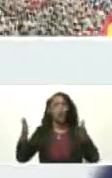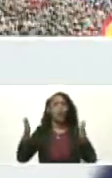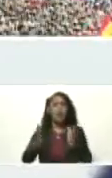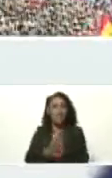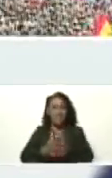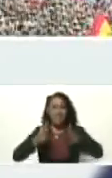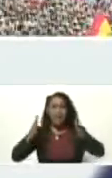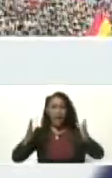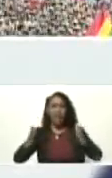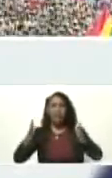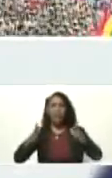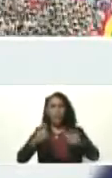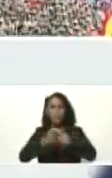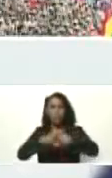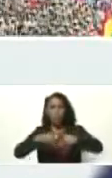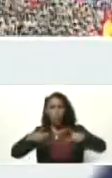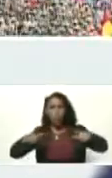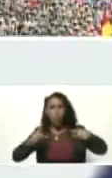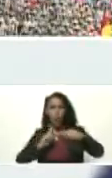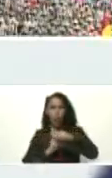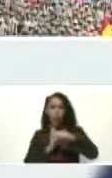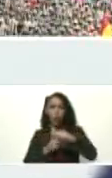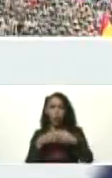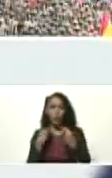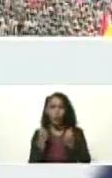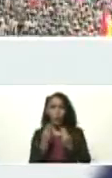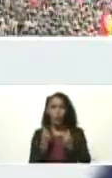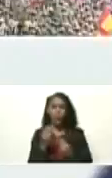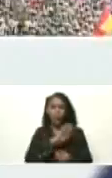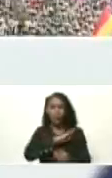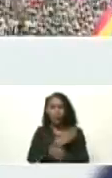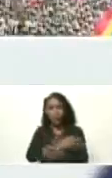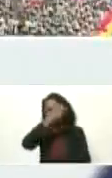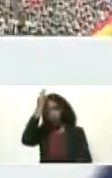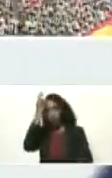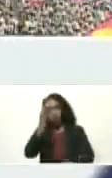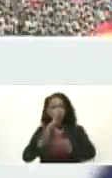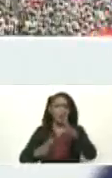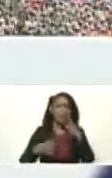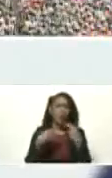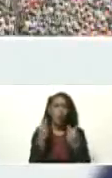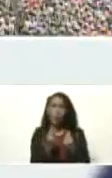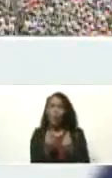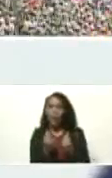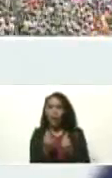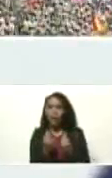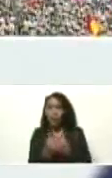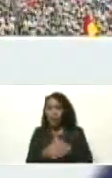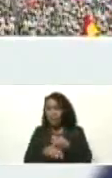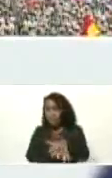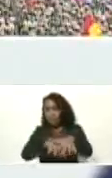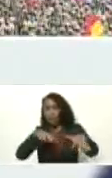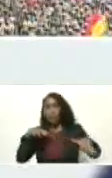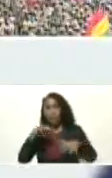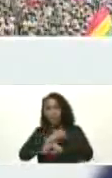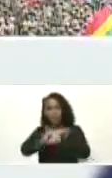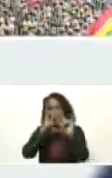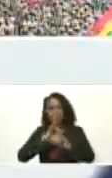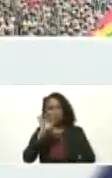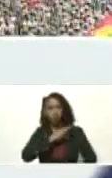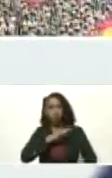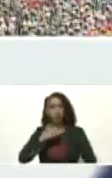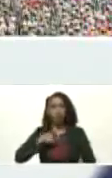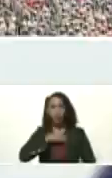grandes de la prosperidad económica, de la fortuna económica, de la máxima felicidad social para nuestro